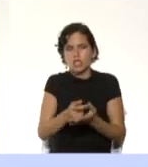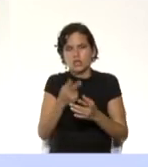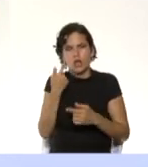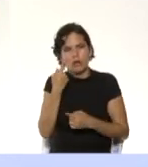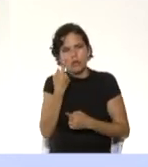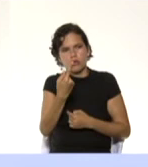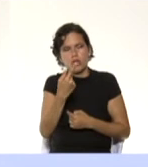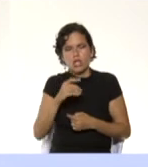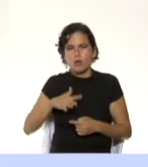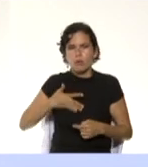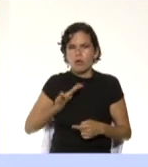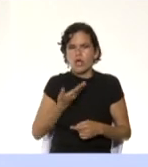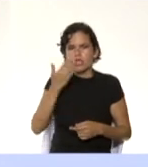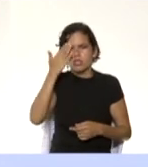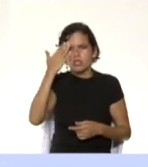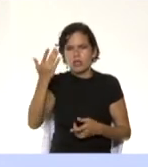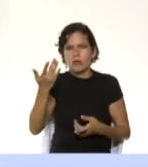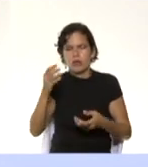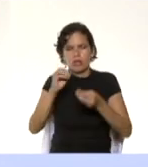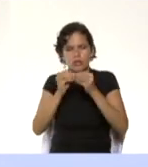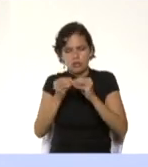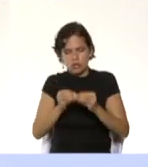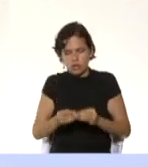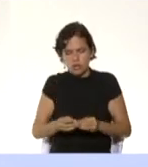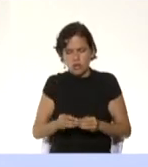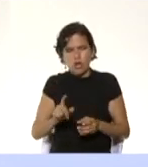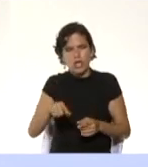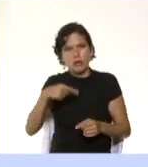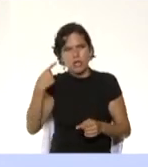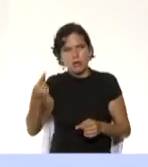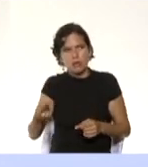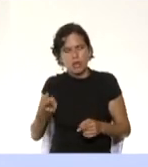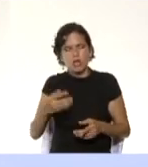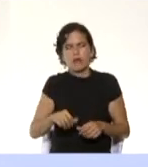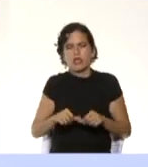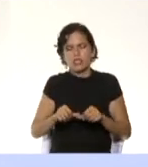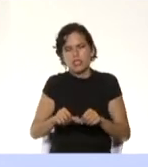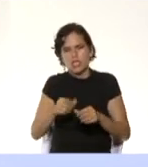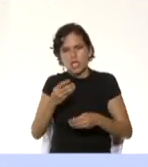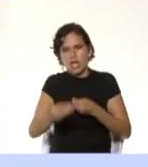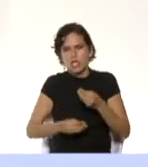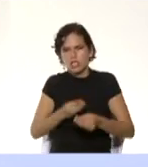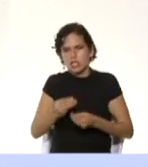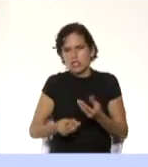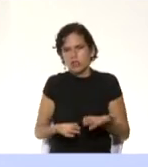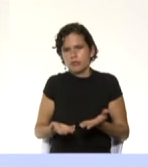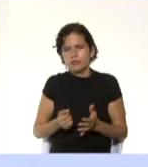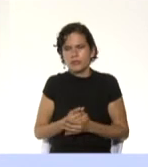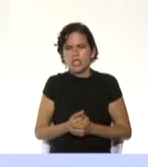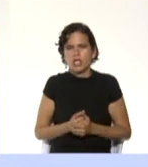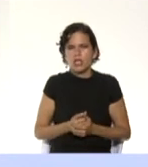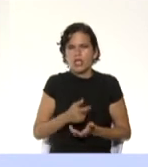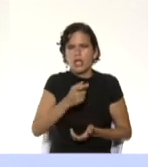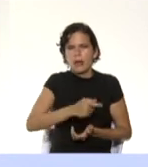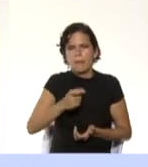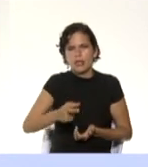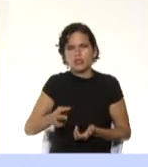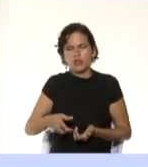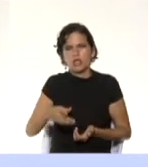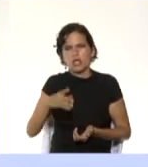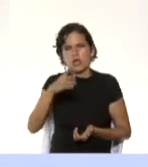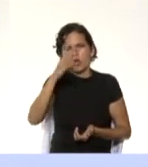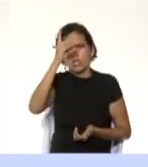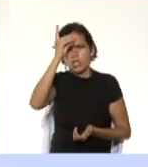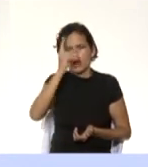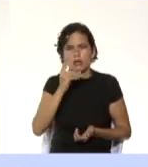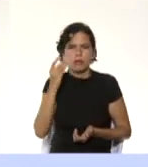pueden saber la estructura de lo que va a continuar, de lo que van a seguir realizando. En el caso de las personas con